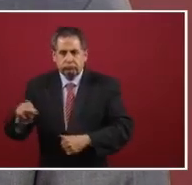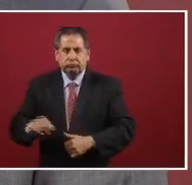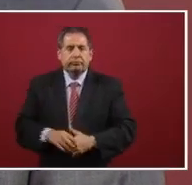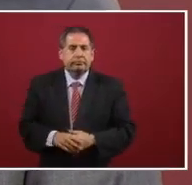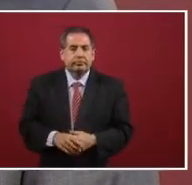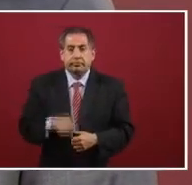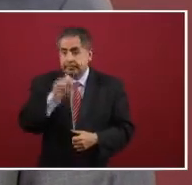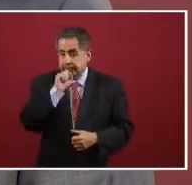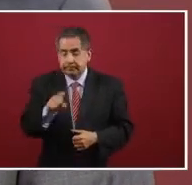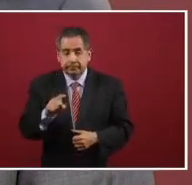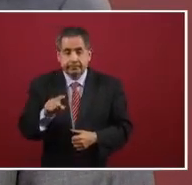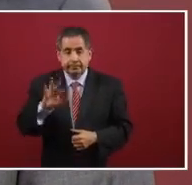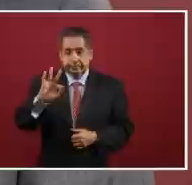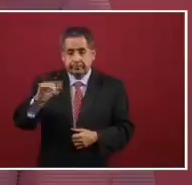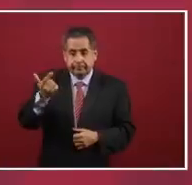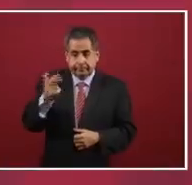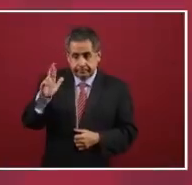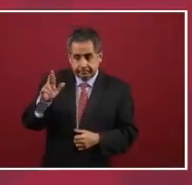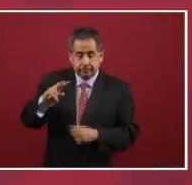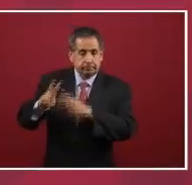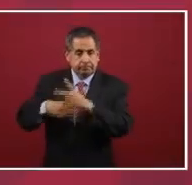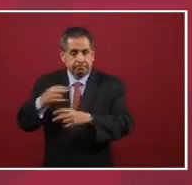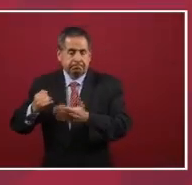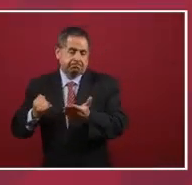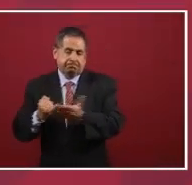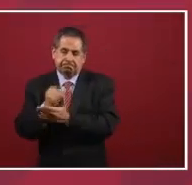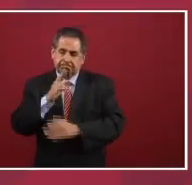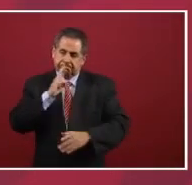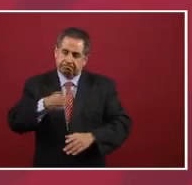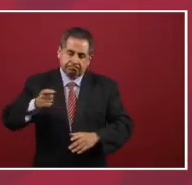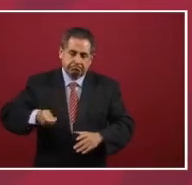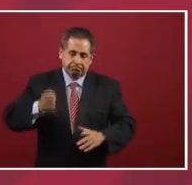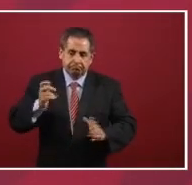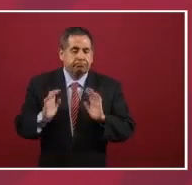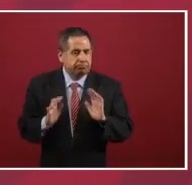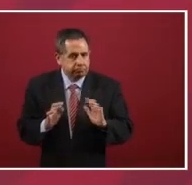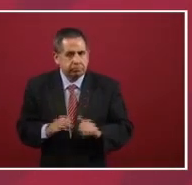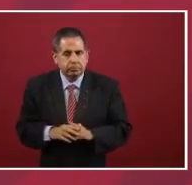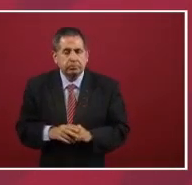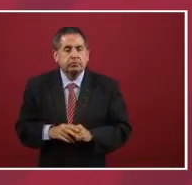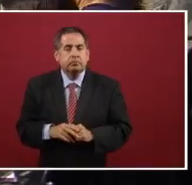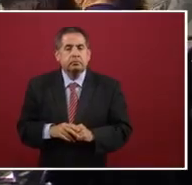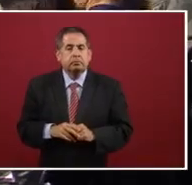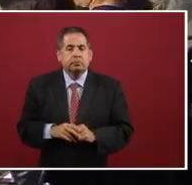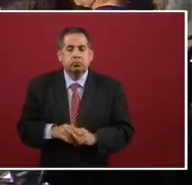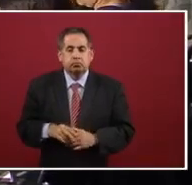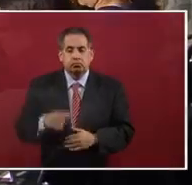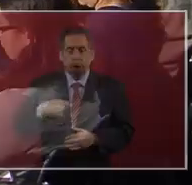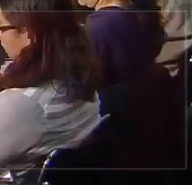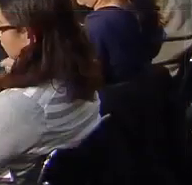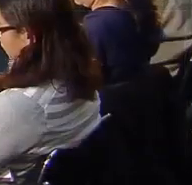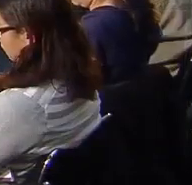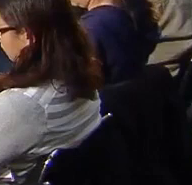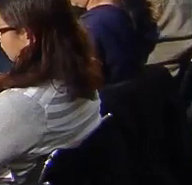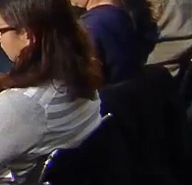y la Fiscalía va a resolver. No hay